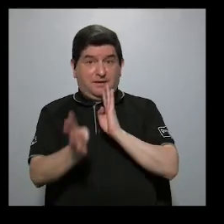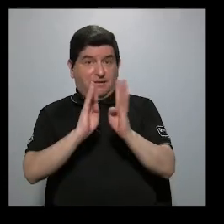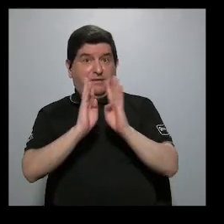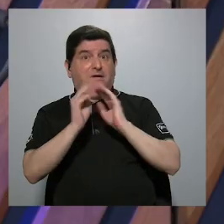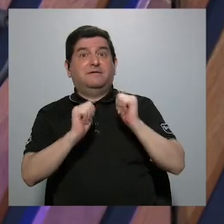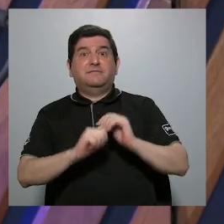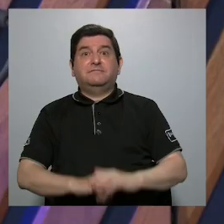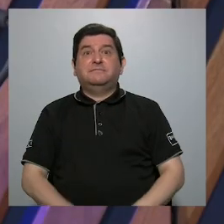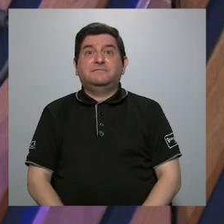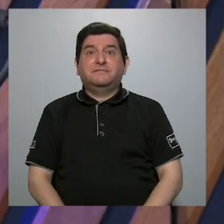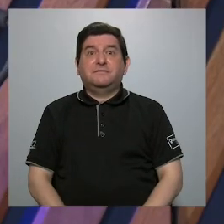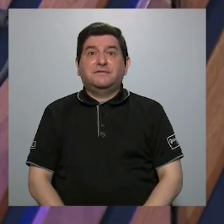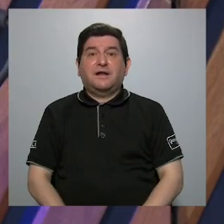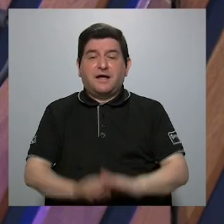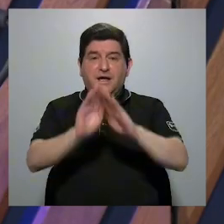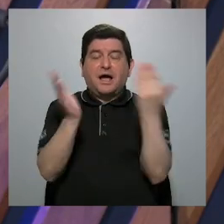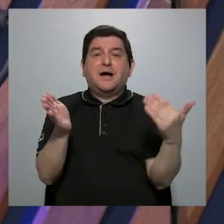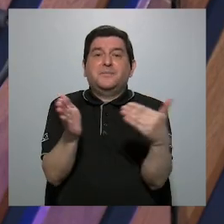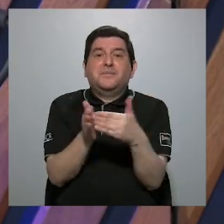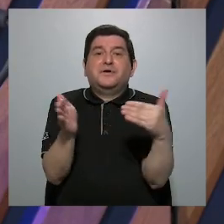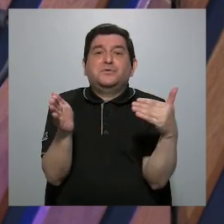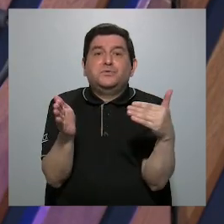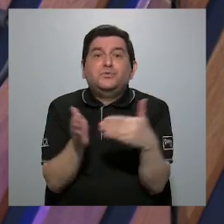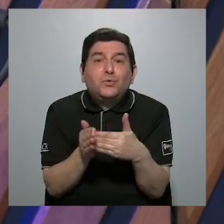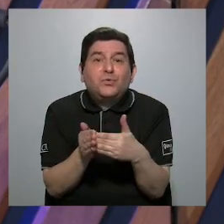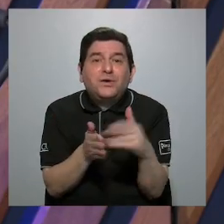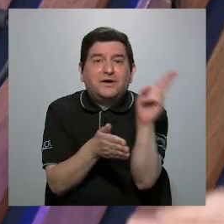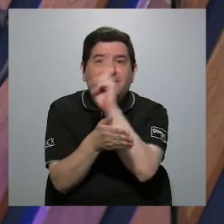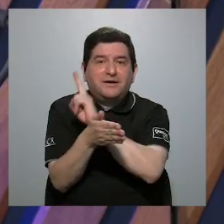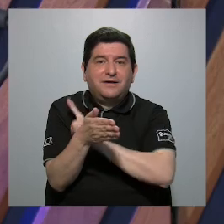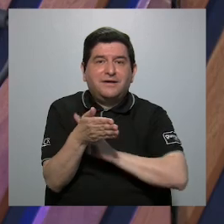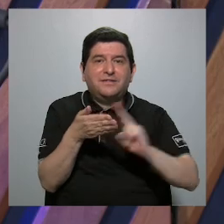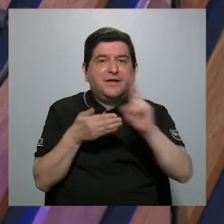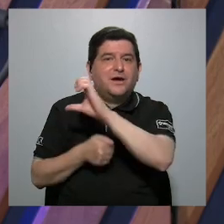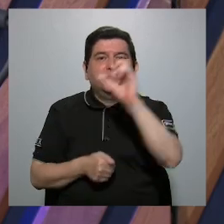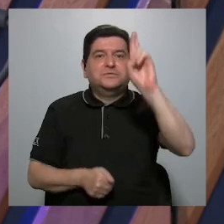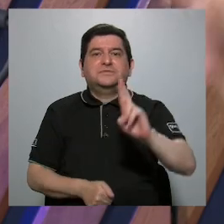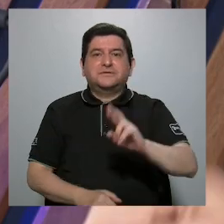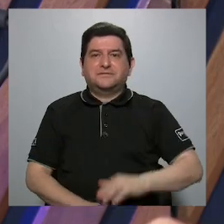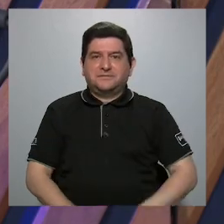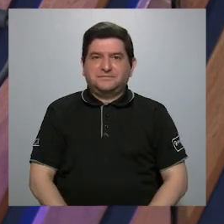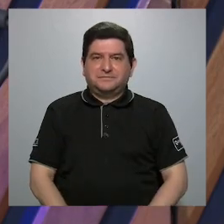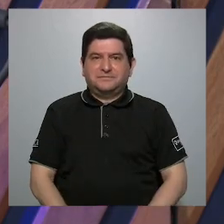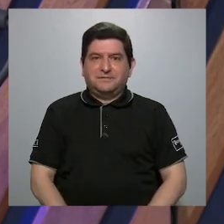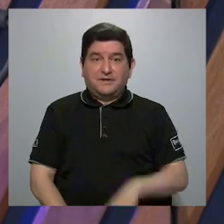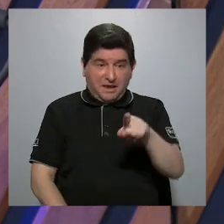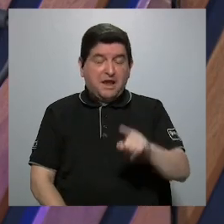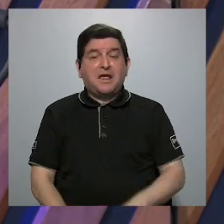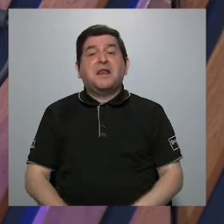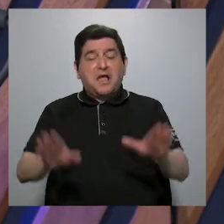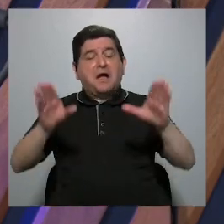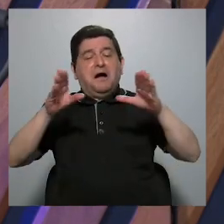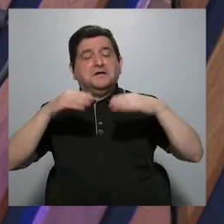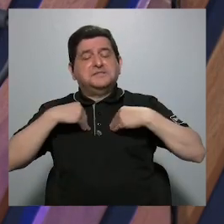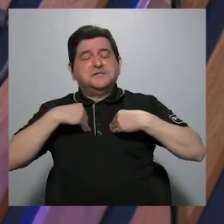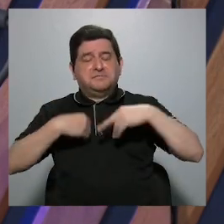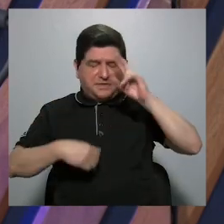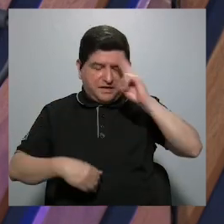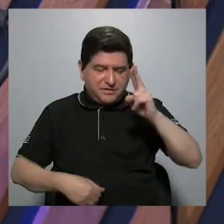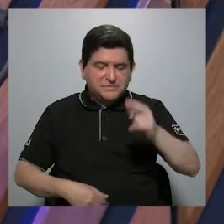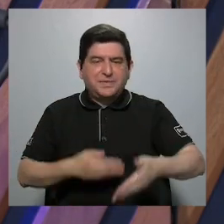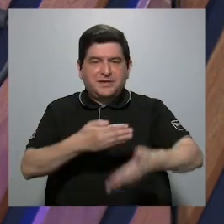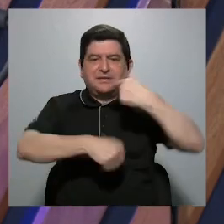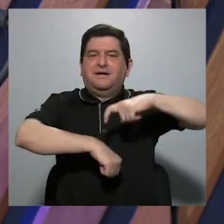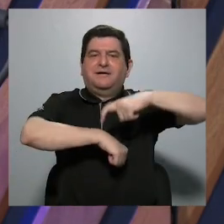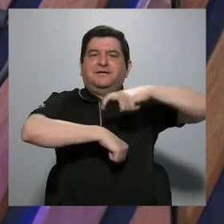habla de la reapertura de la Universidad de Costa Rica. Reconoce entonces que